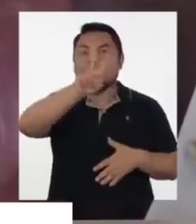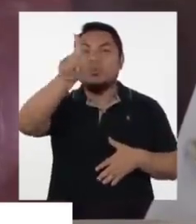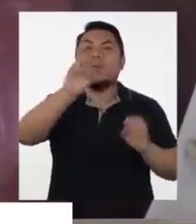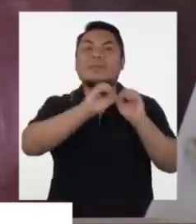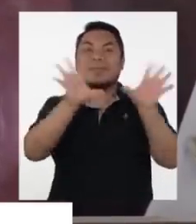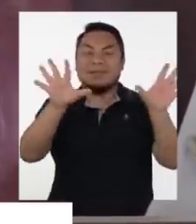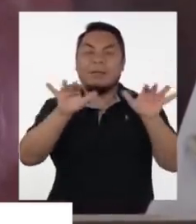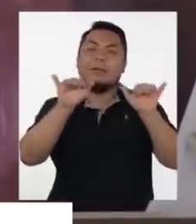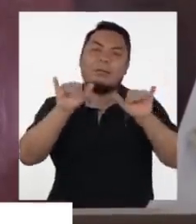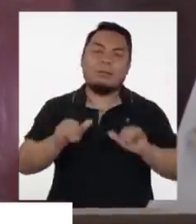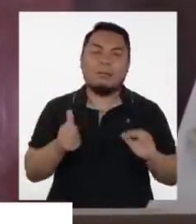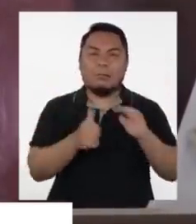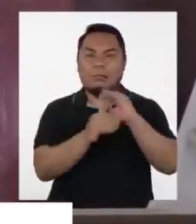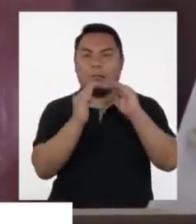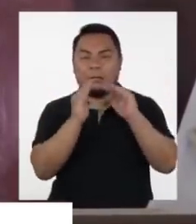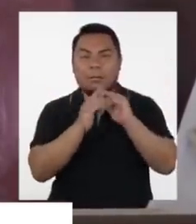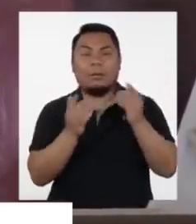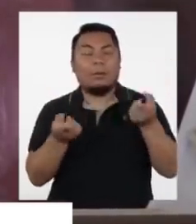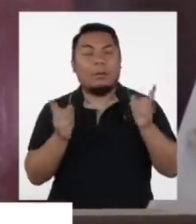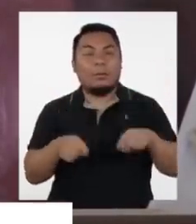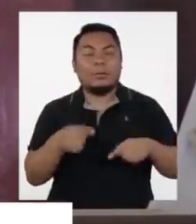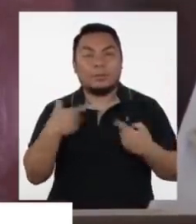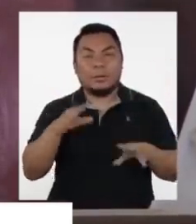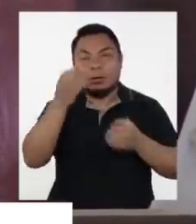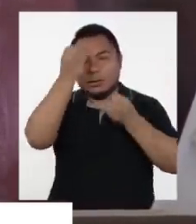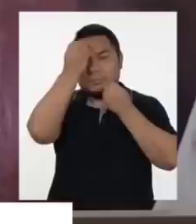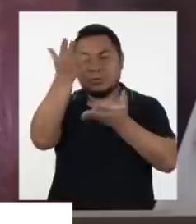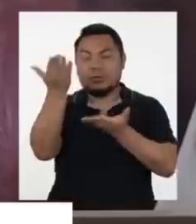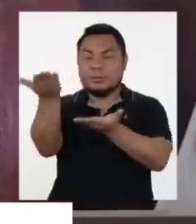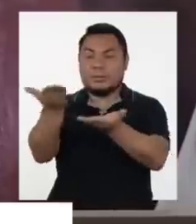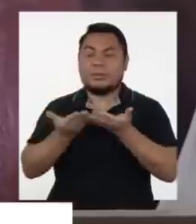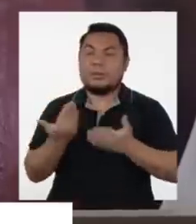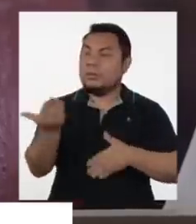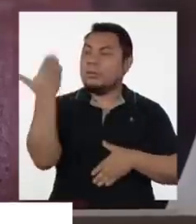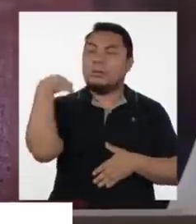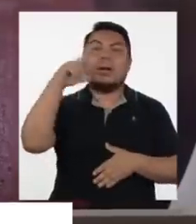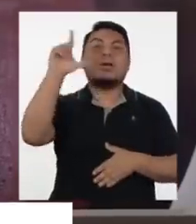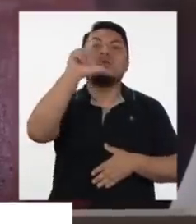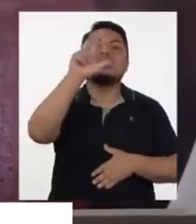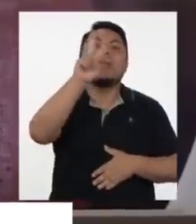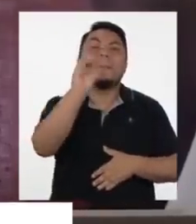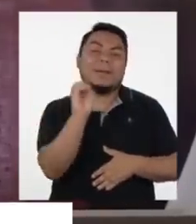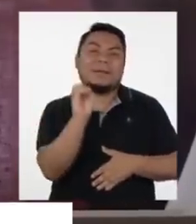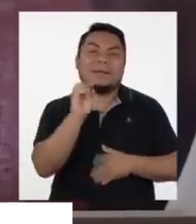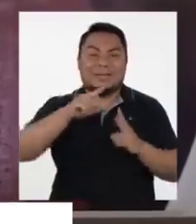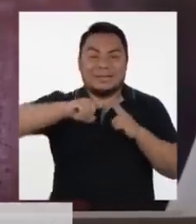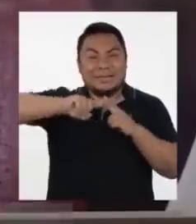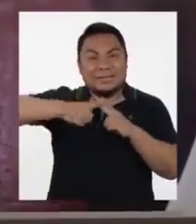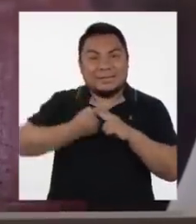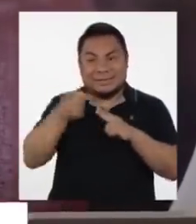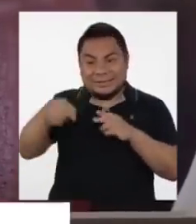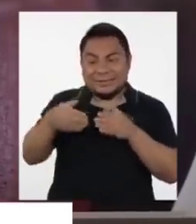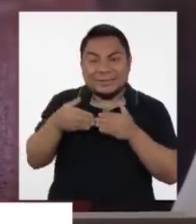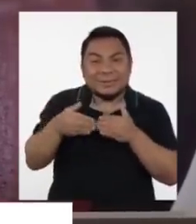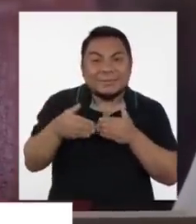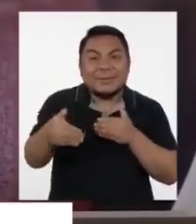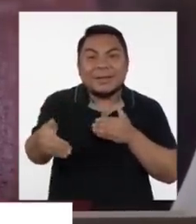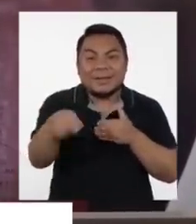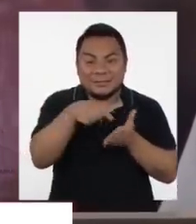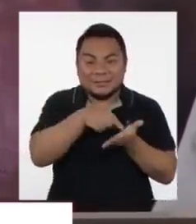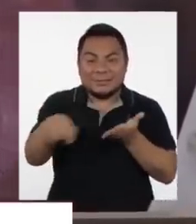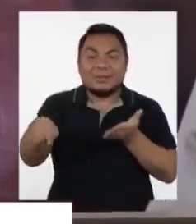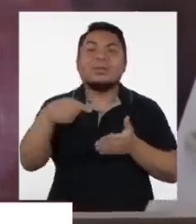días y cuando dio el reporte el día lunes 20 inicial de esta semana